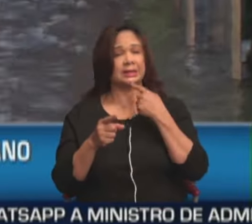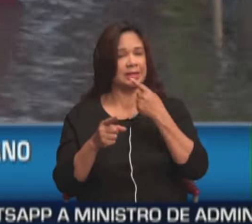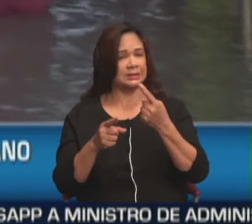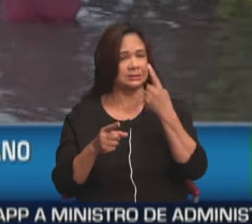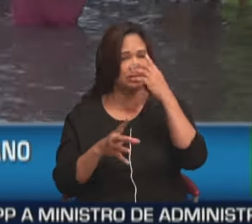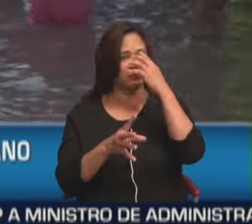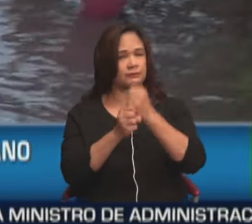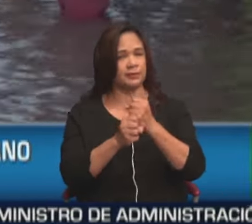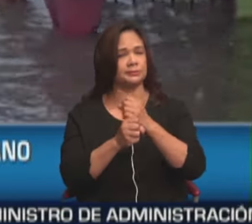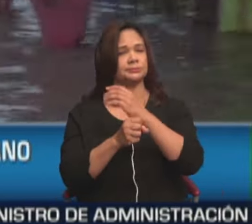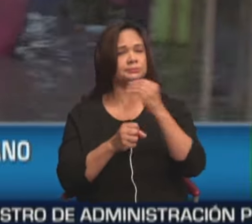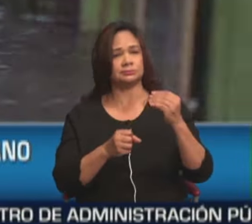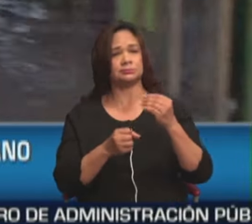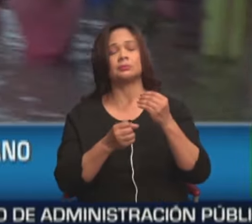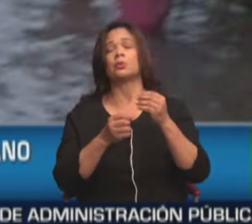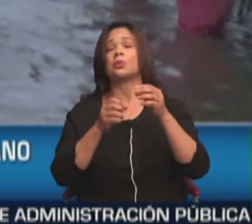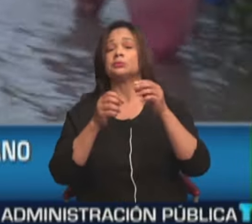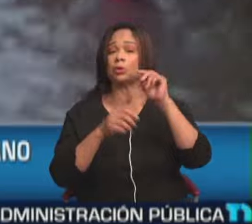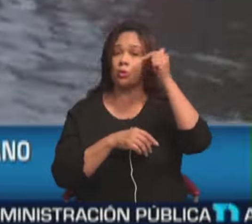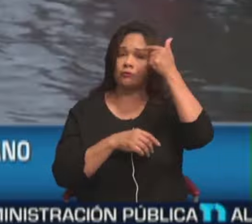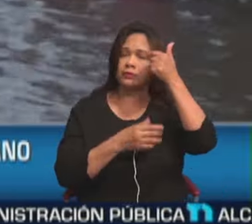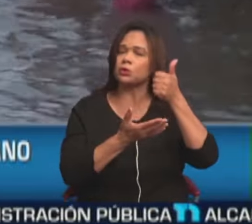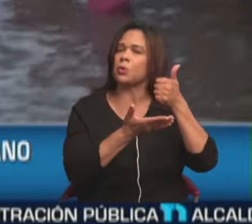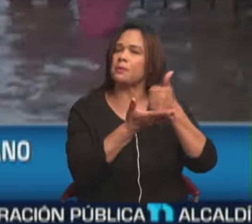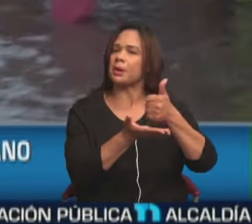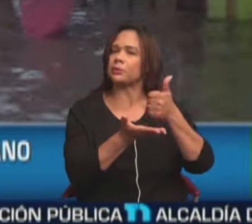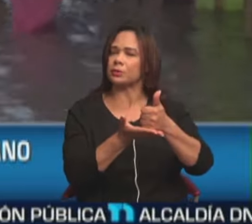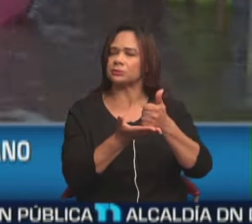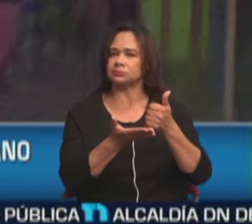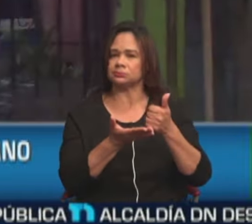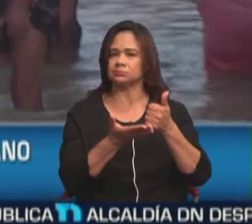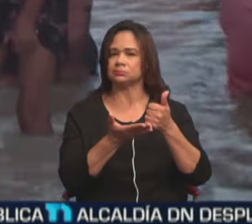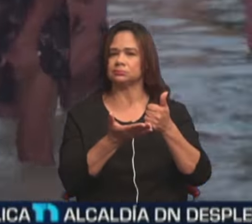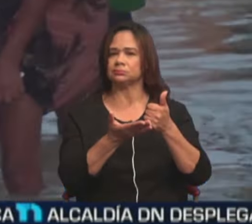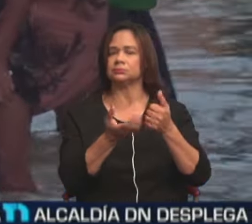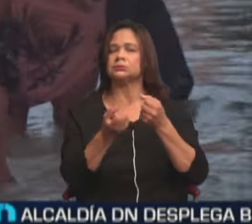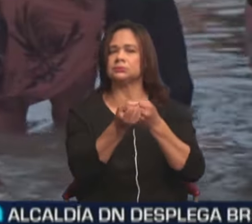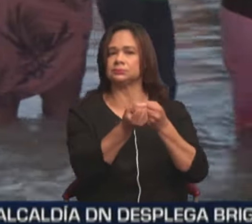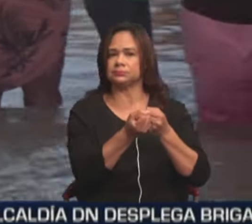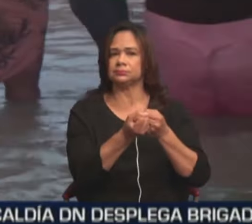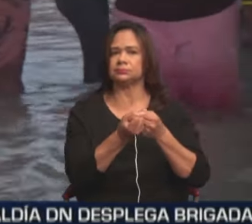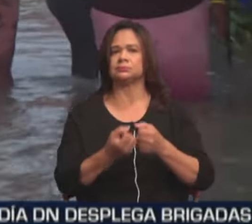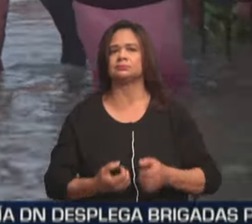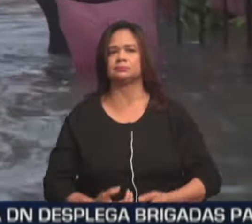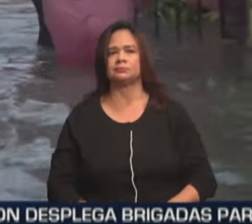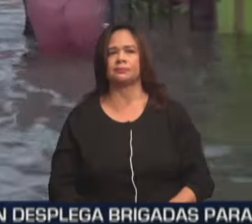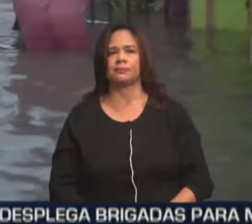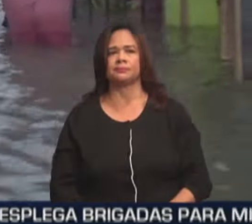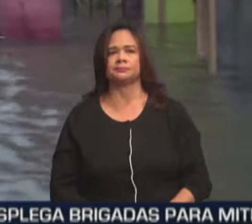confiados en que una mano amiga del gobierno irá a brindarles apoyo lo antes posible